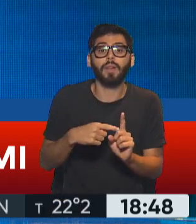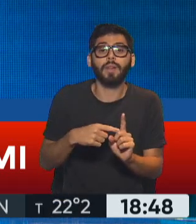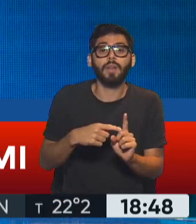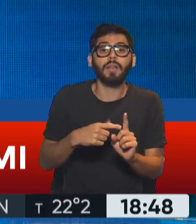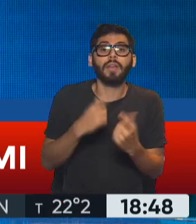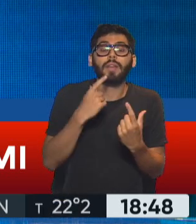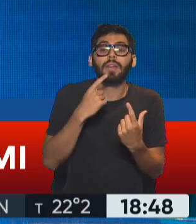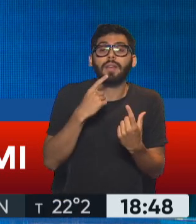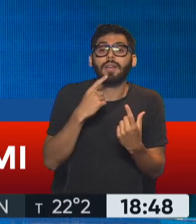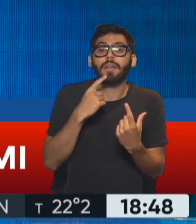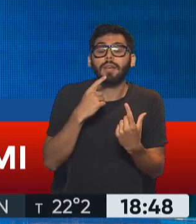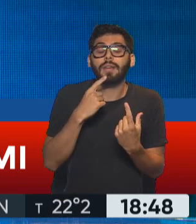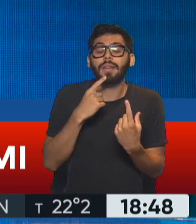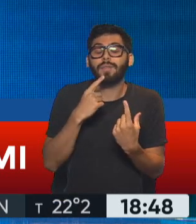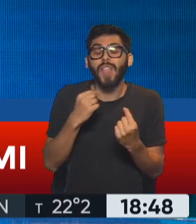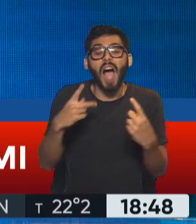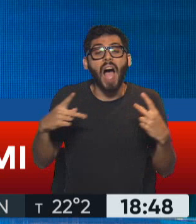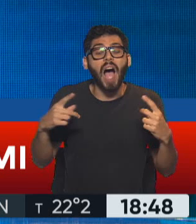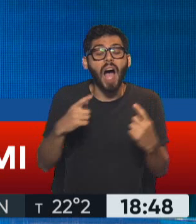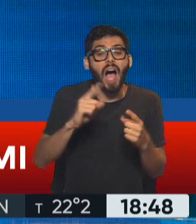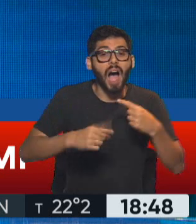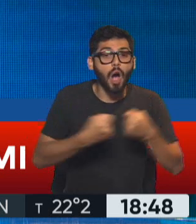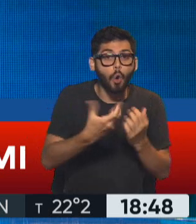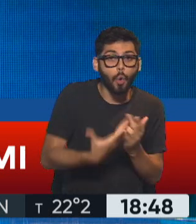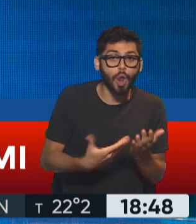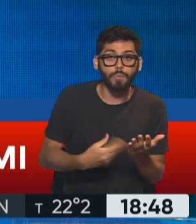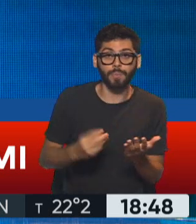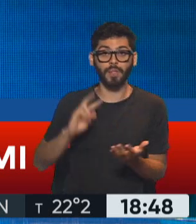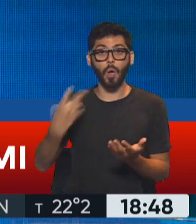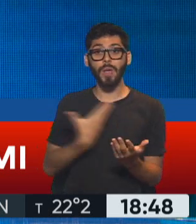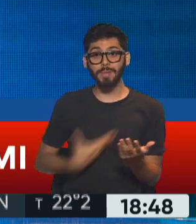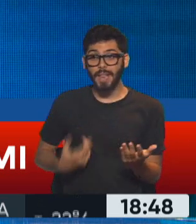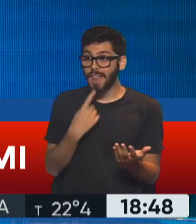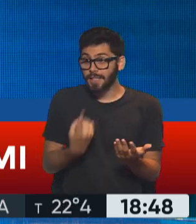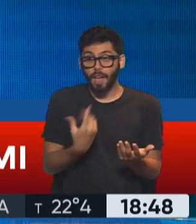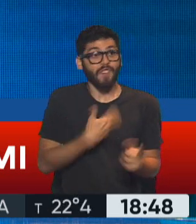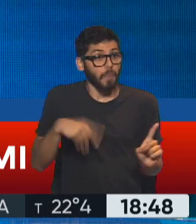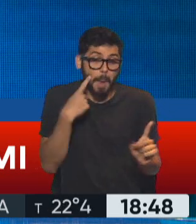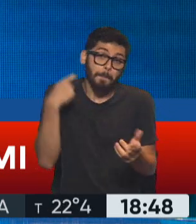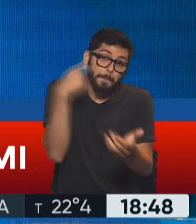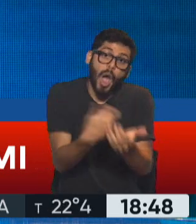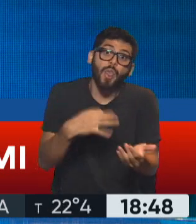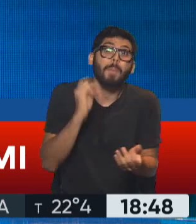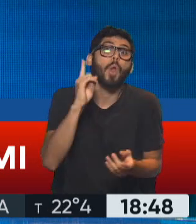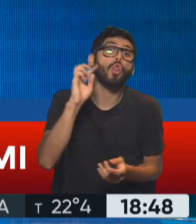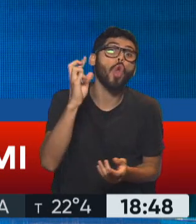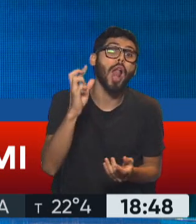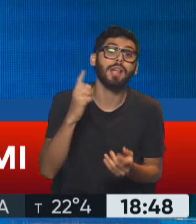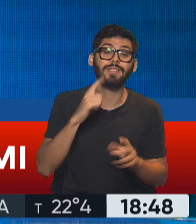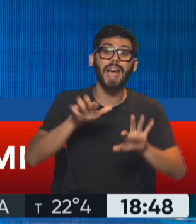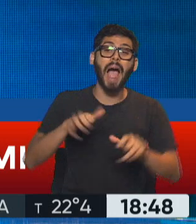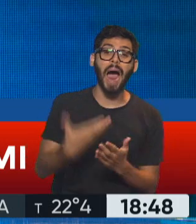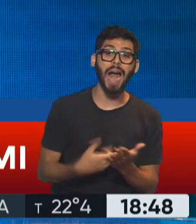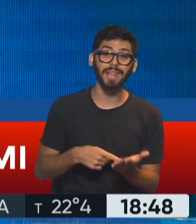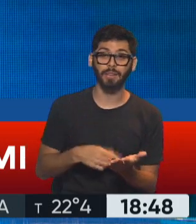de la última carta de la vicepresidenta, donde decía al fondo hay que pagarle en dólares, lógicamente estaba habilitando y que había sido una carta que